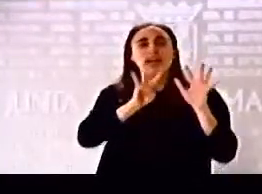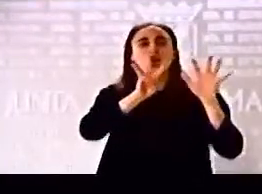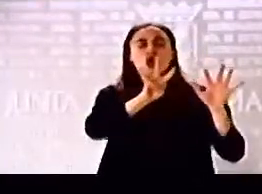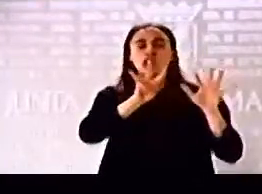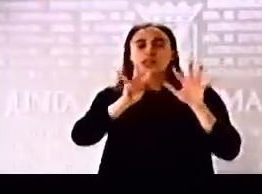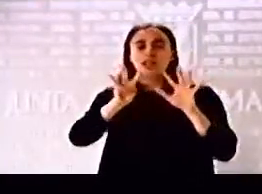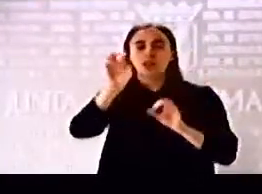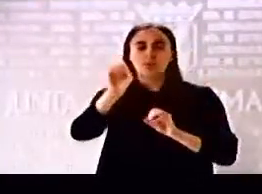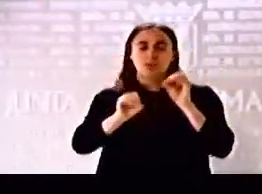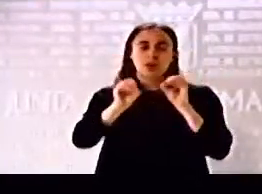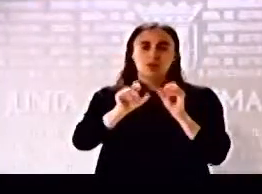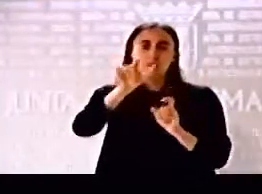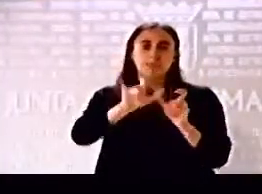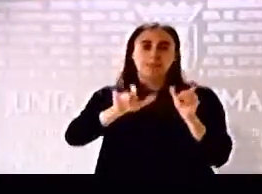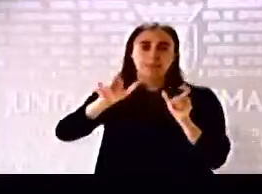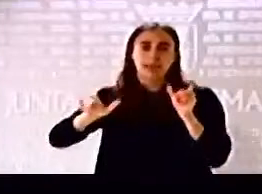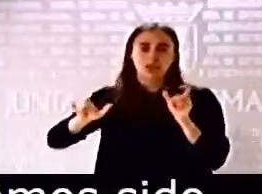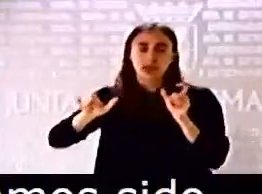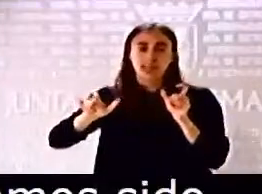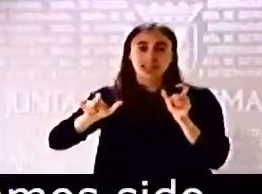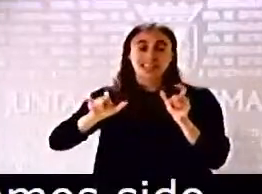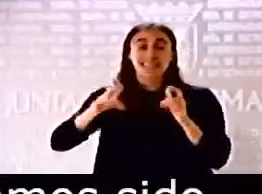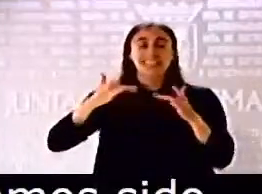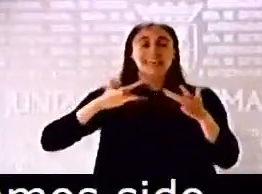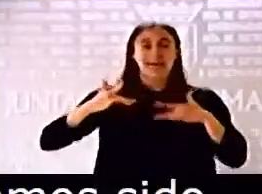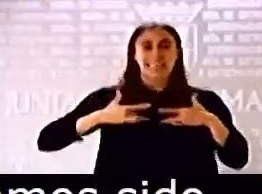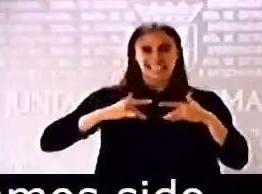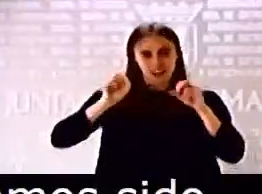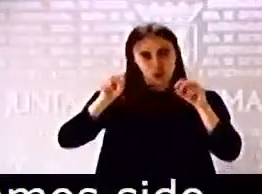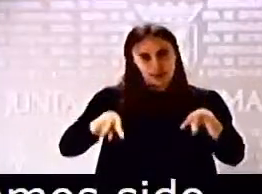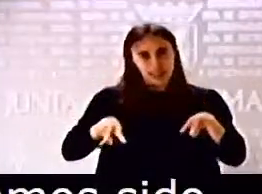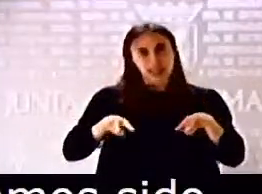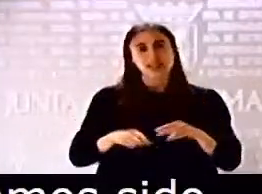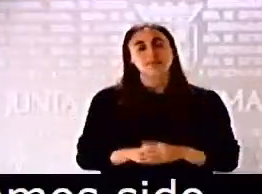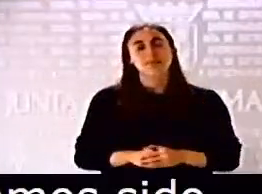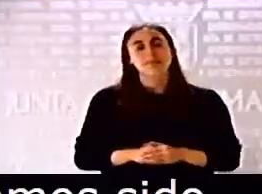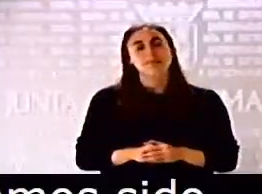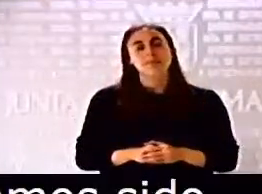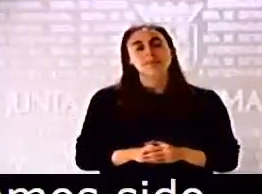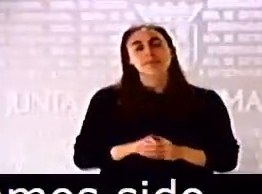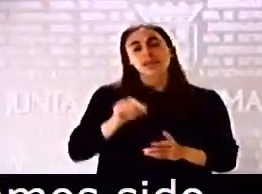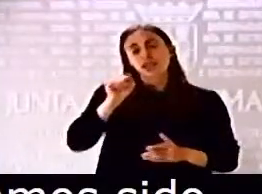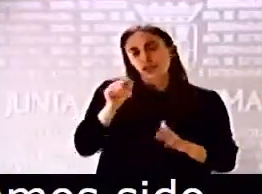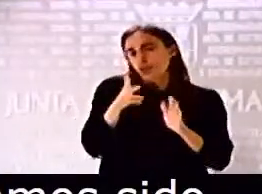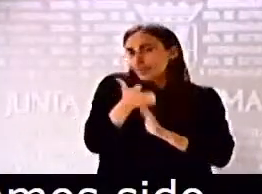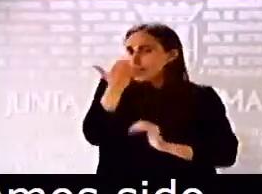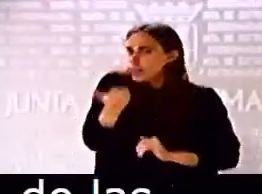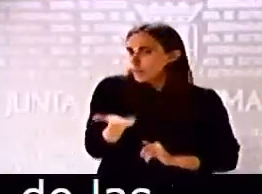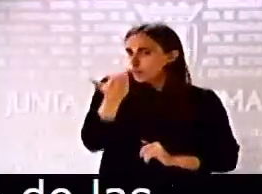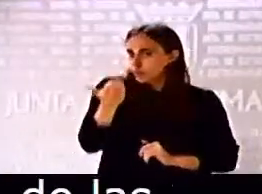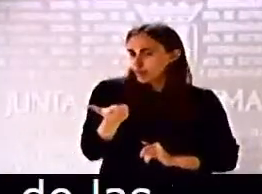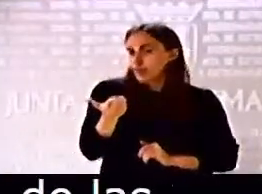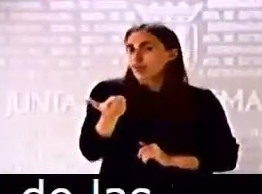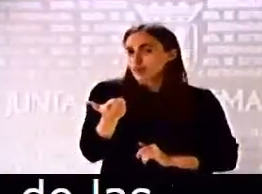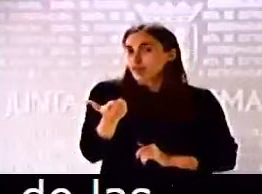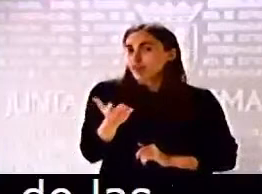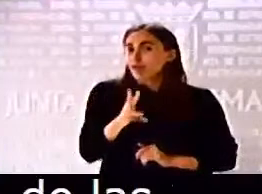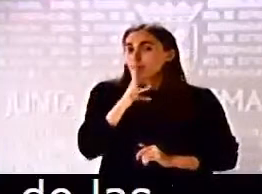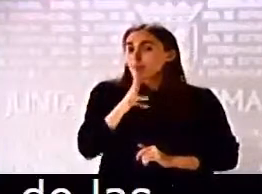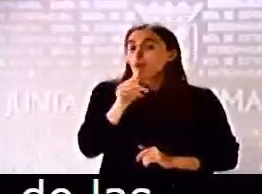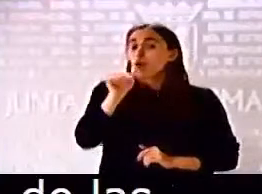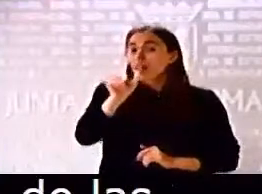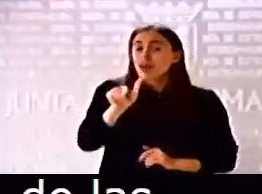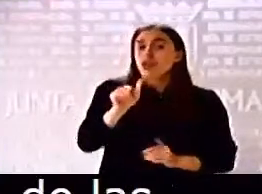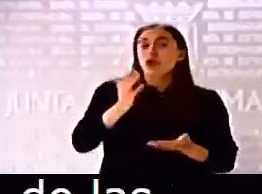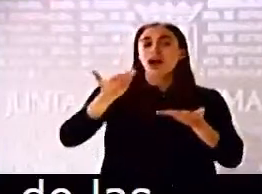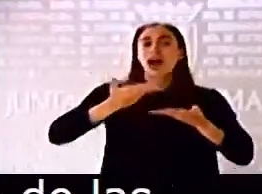las personas como asintomáticas. Y eso es de una extrema importancia, porque eso nos ayuda